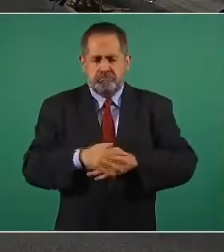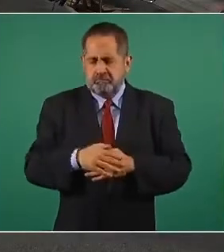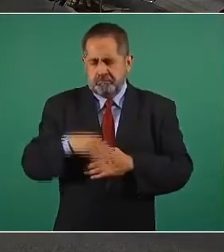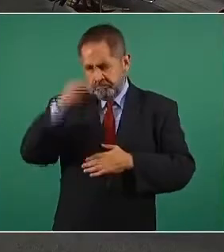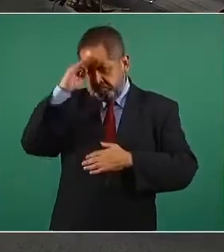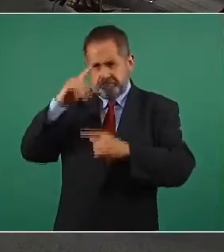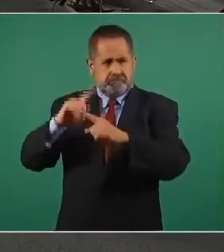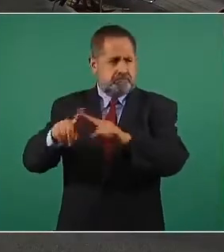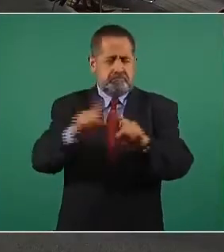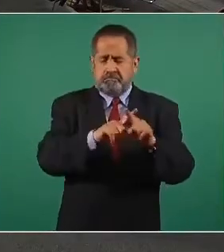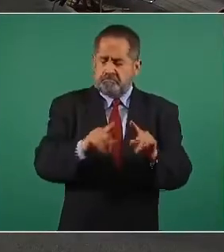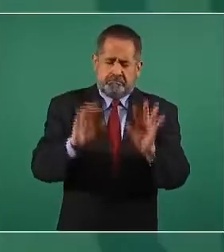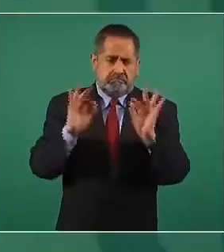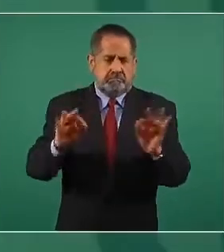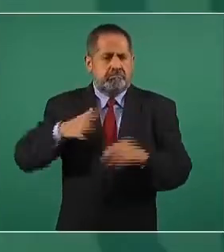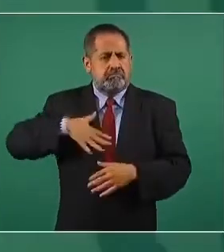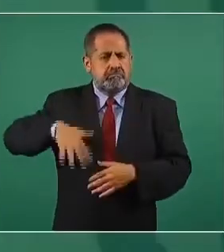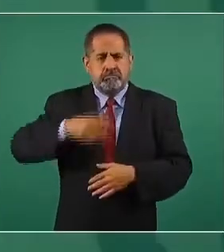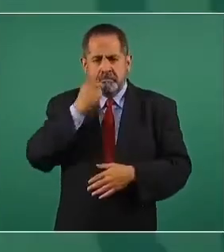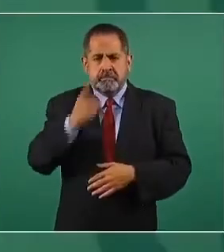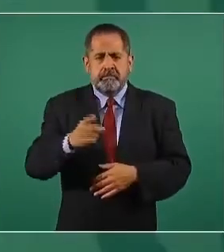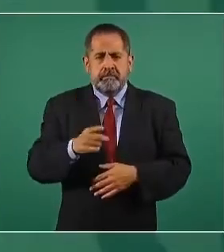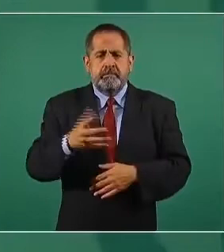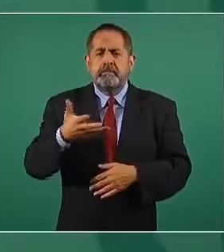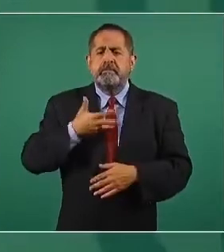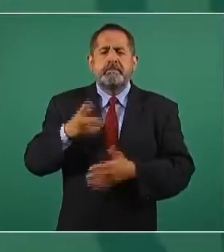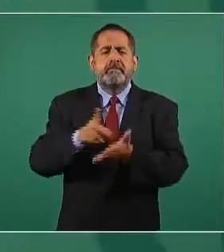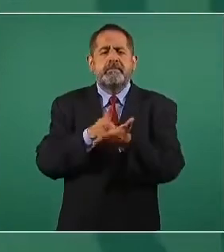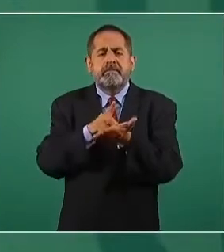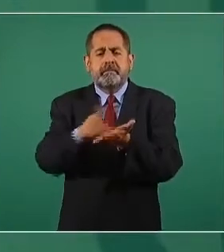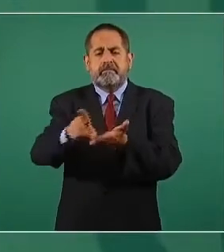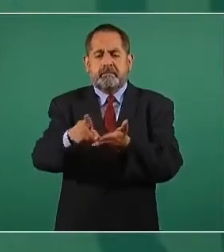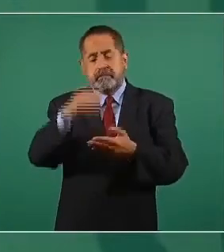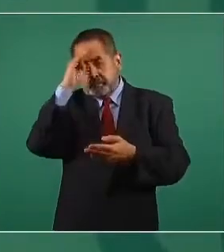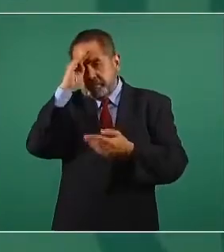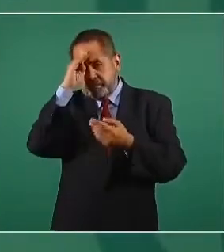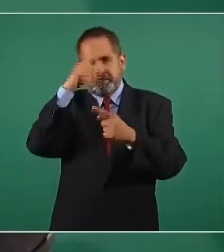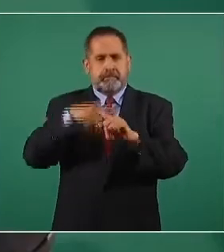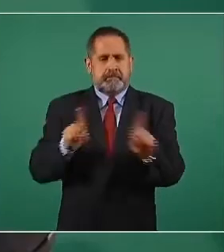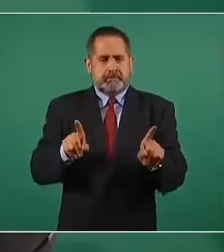digo es garantizar el derecho a disentir.